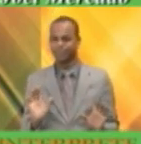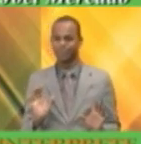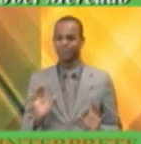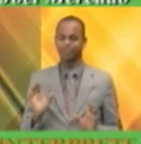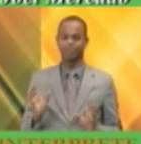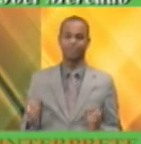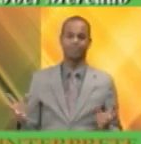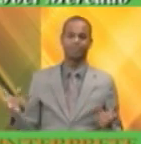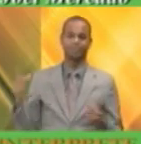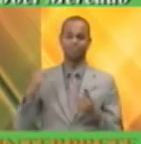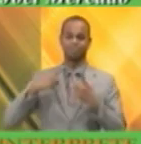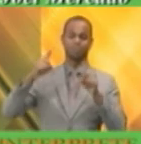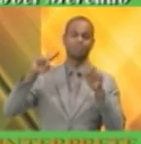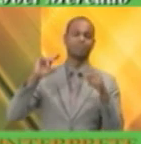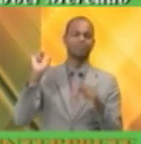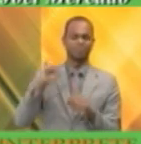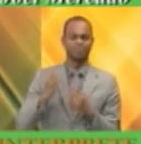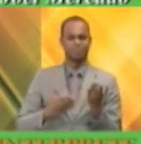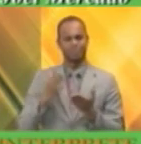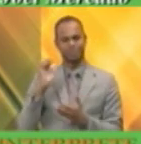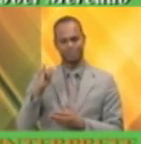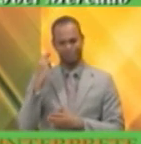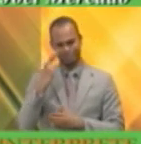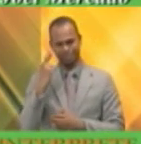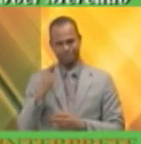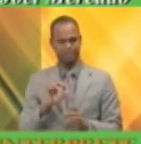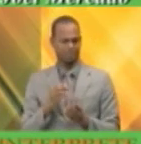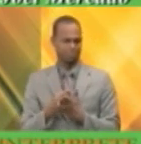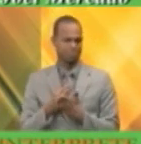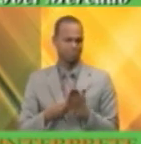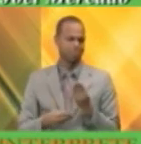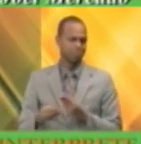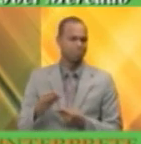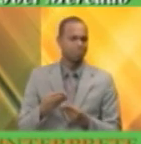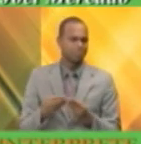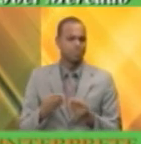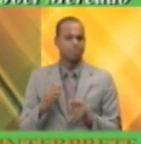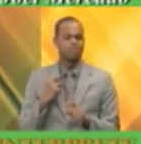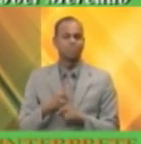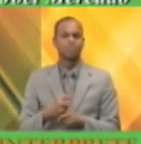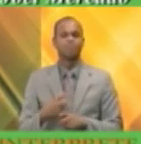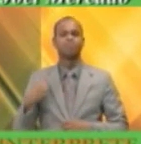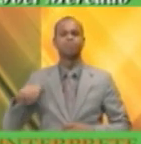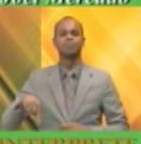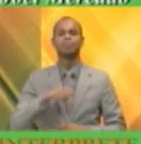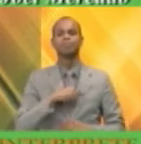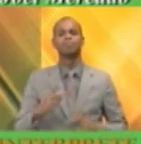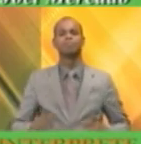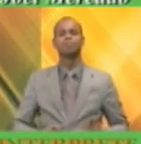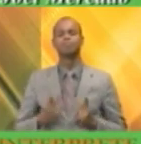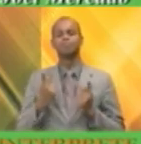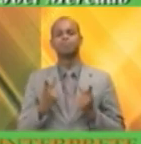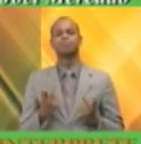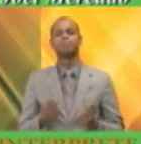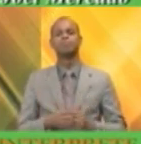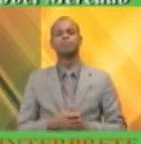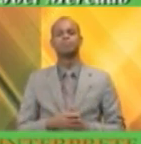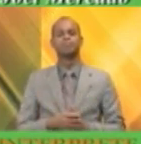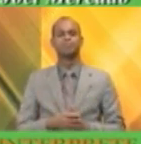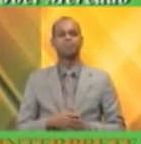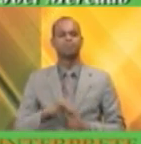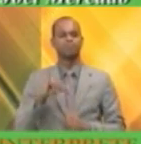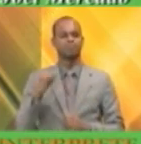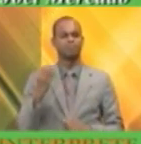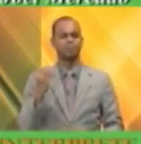atletas clasificados precisamente por eso, por la situación económica. Sabe que nosotros vivimos, ese Joselito,